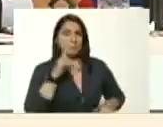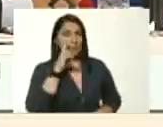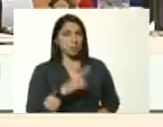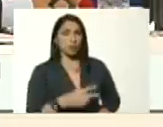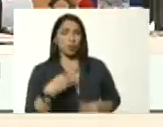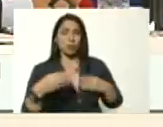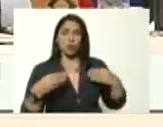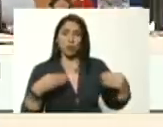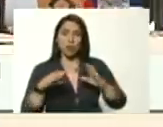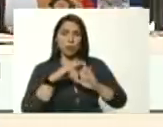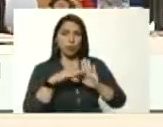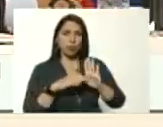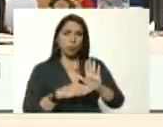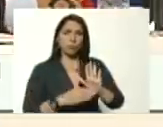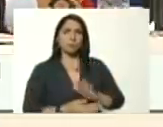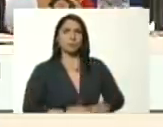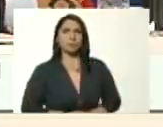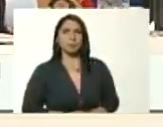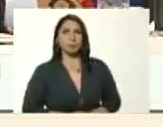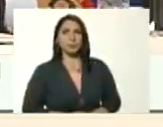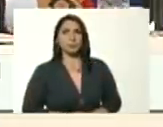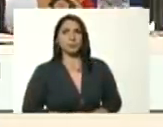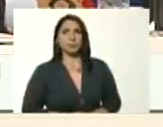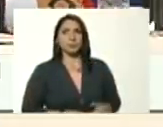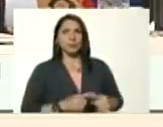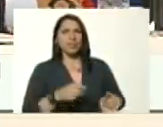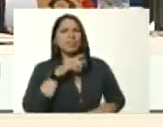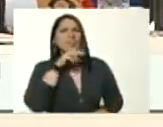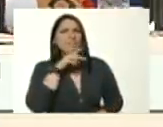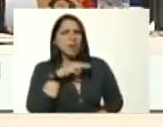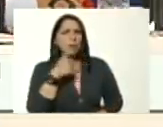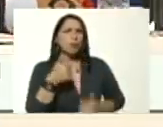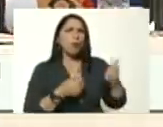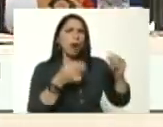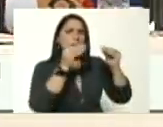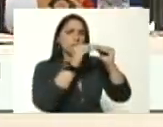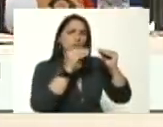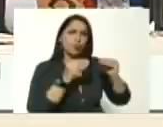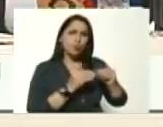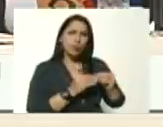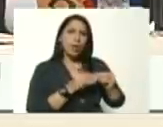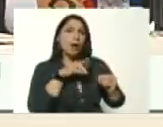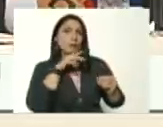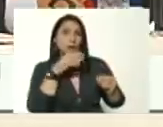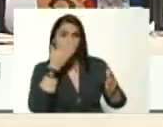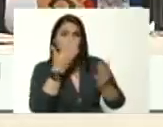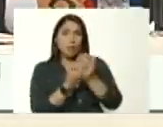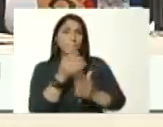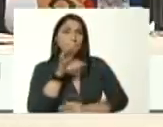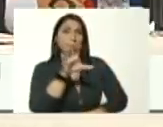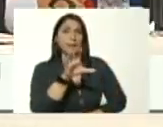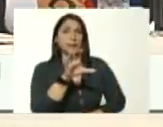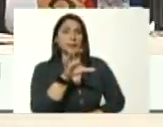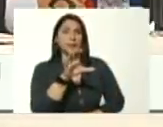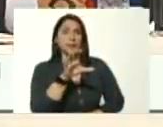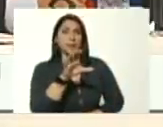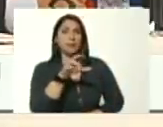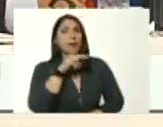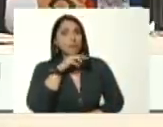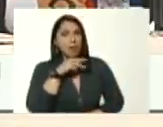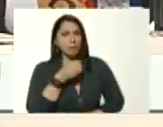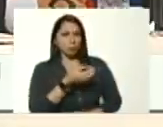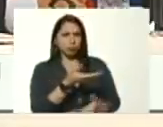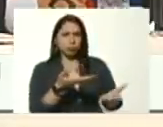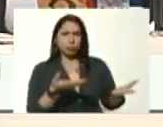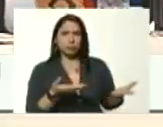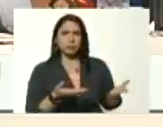modelos pero hablemos de lo que nos une hablemos le al país hablemos a ese